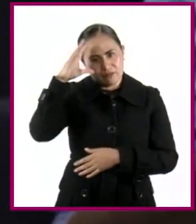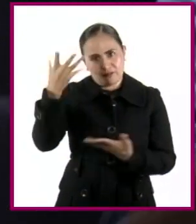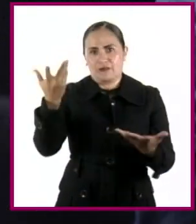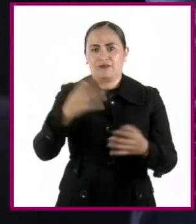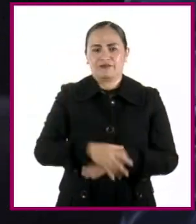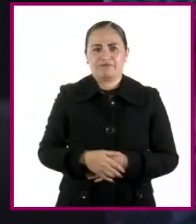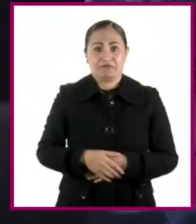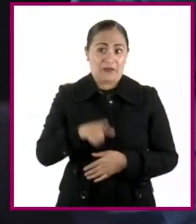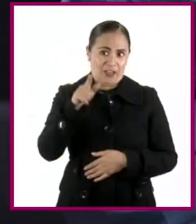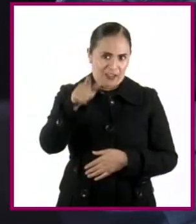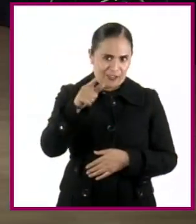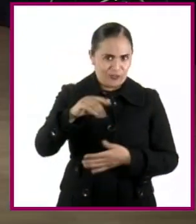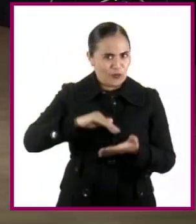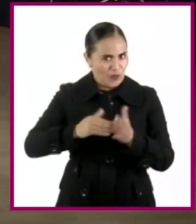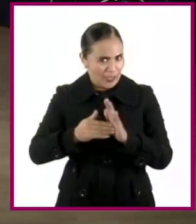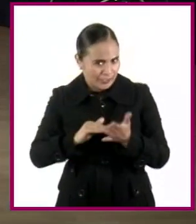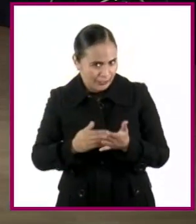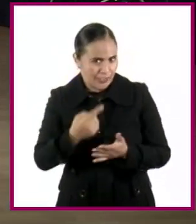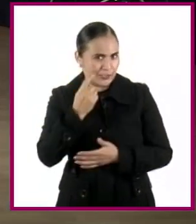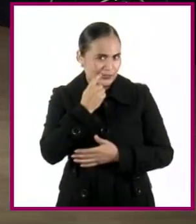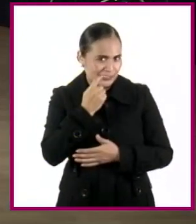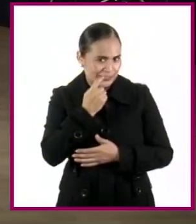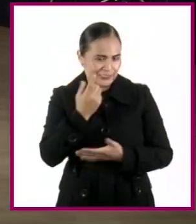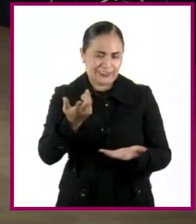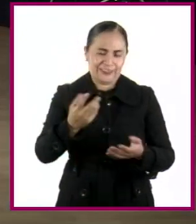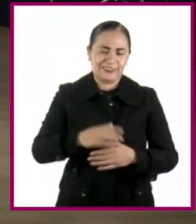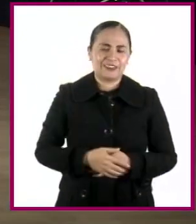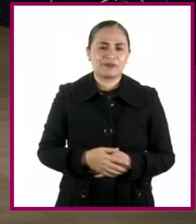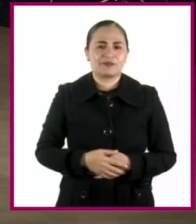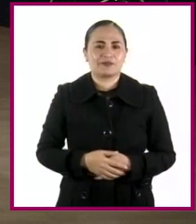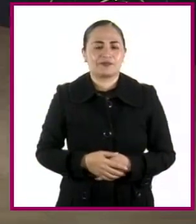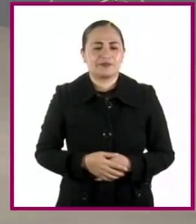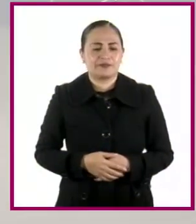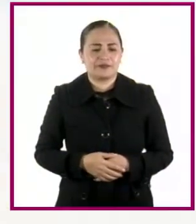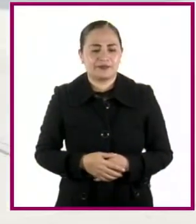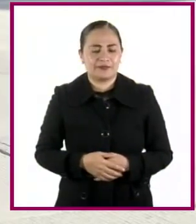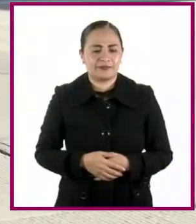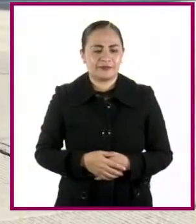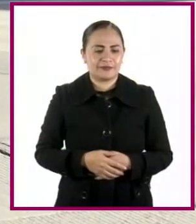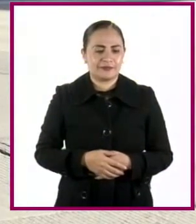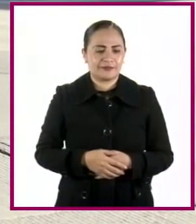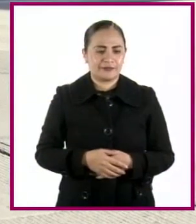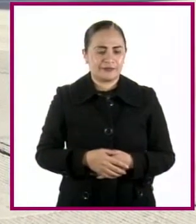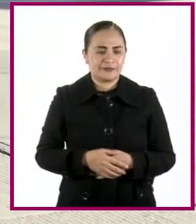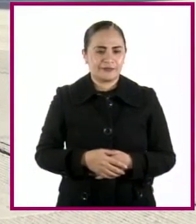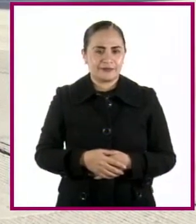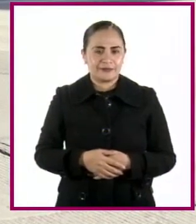mañoso me saliste, ¿eh?